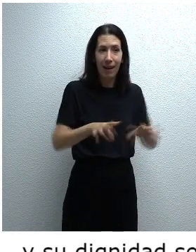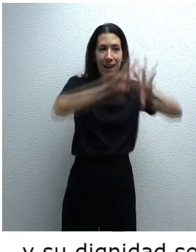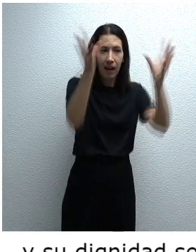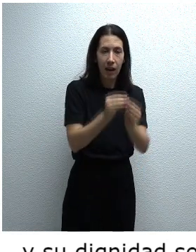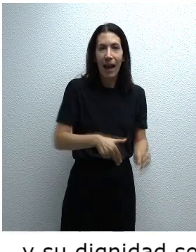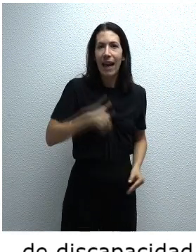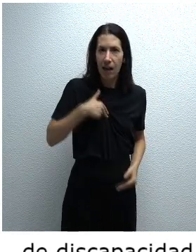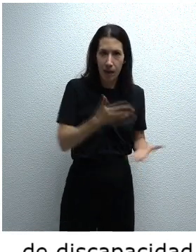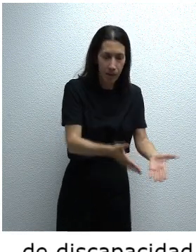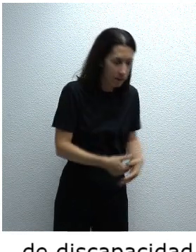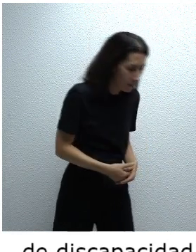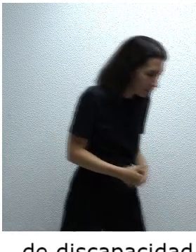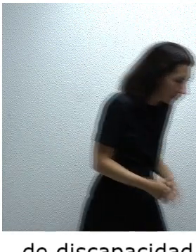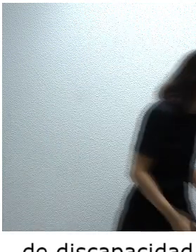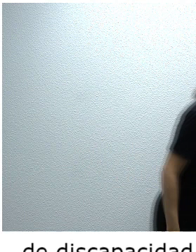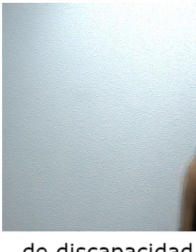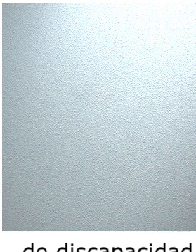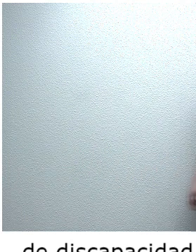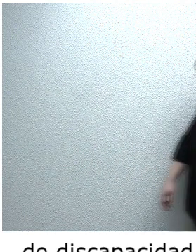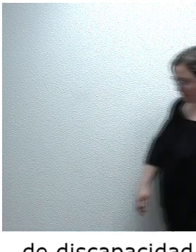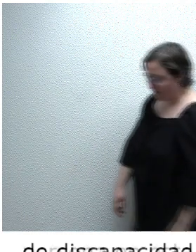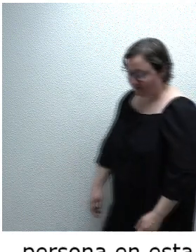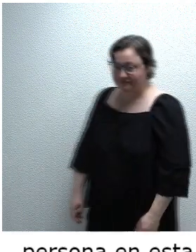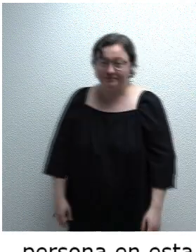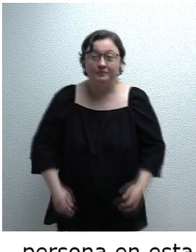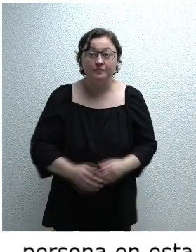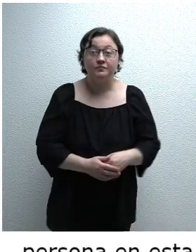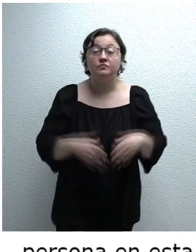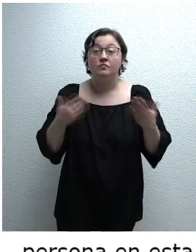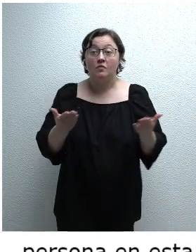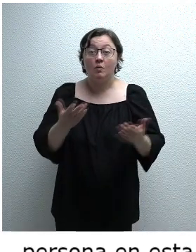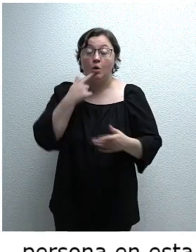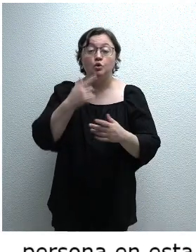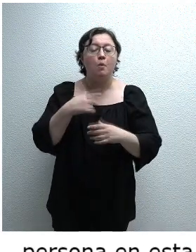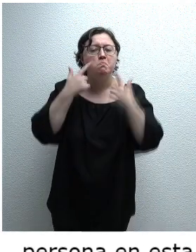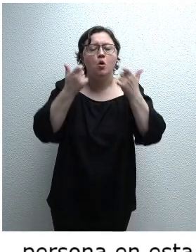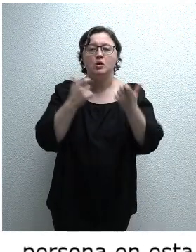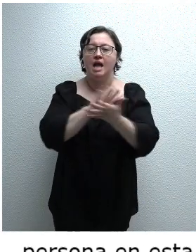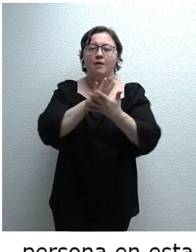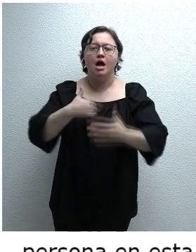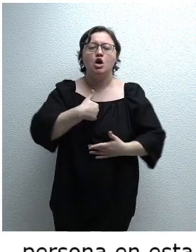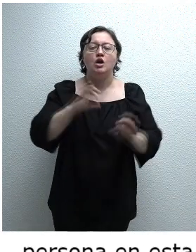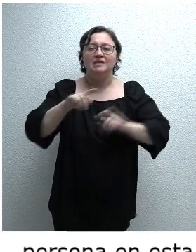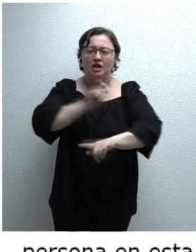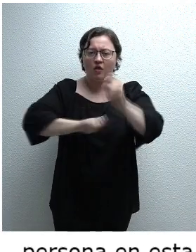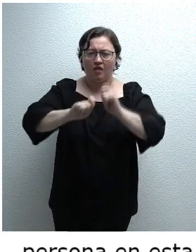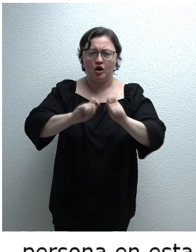globalidad. Y gracias. Yo creo que bueno, pues resaltar el papel de las asociaciones en esta